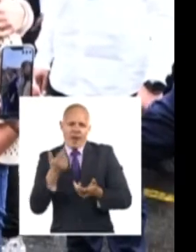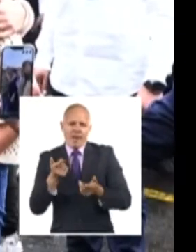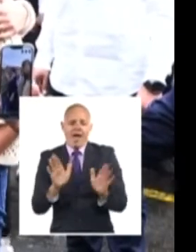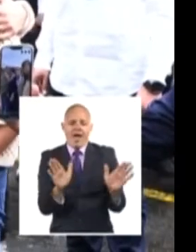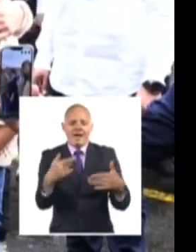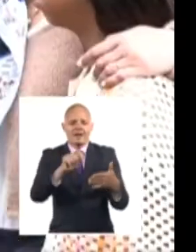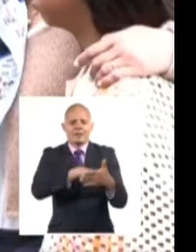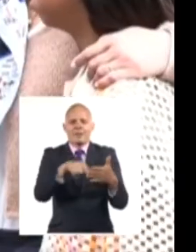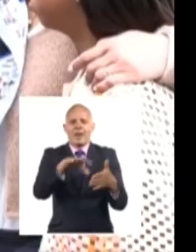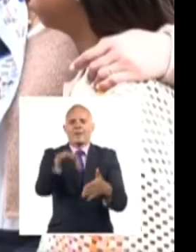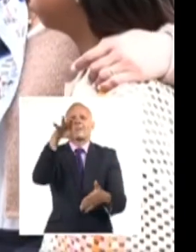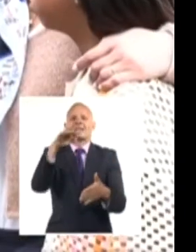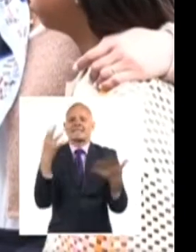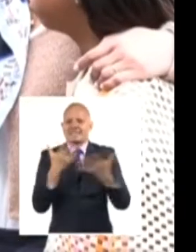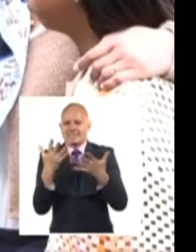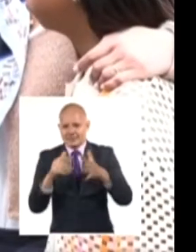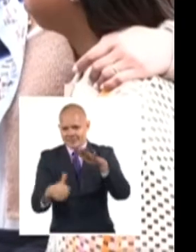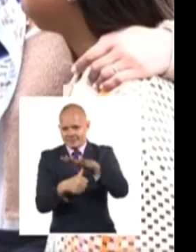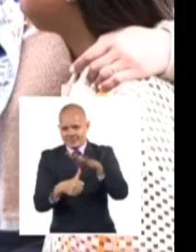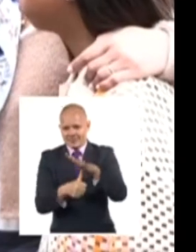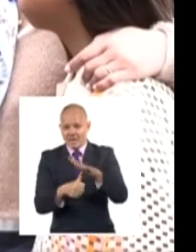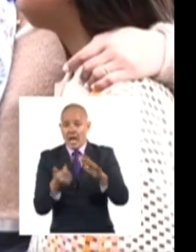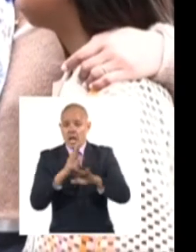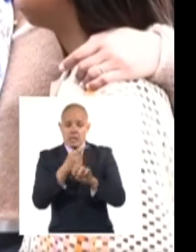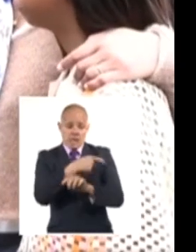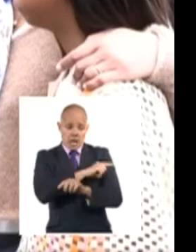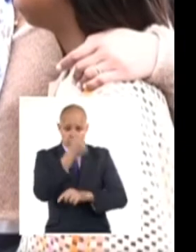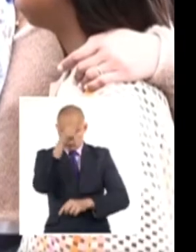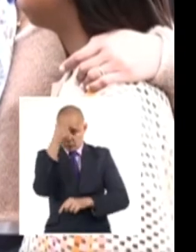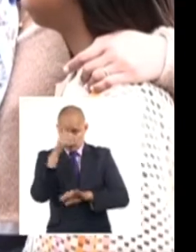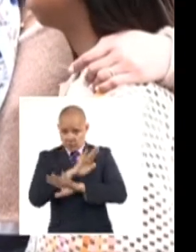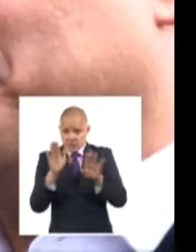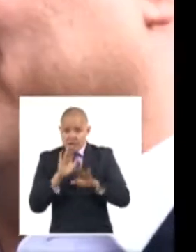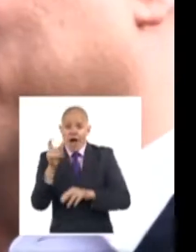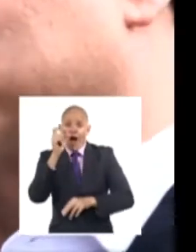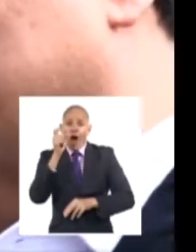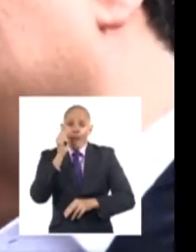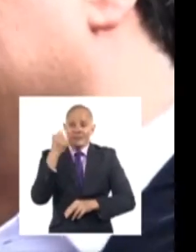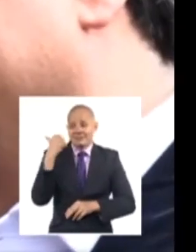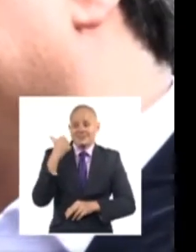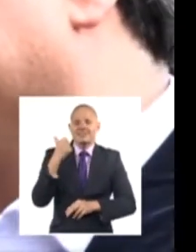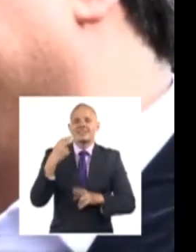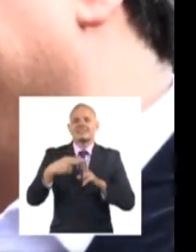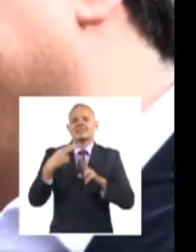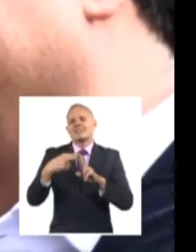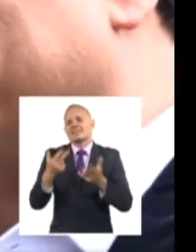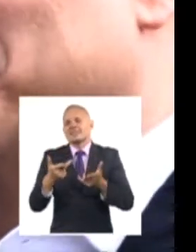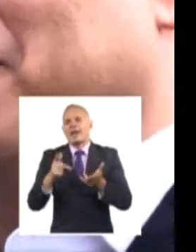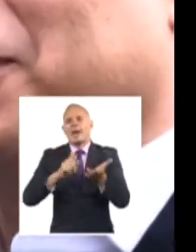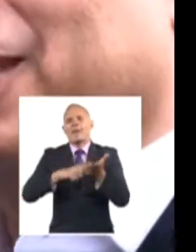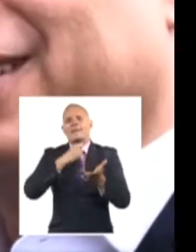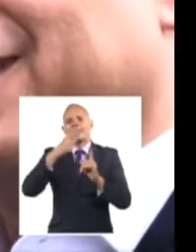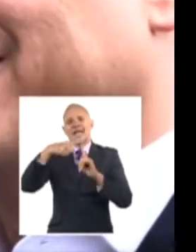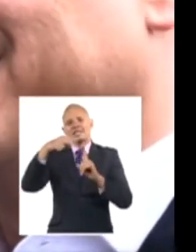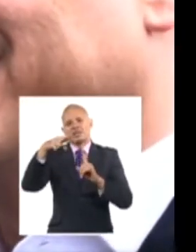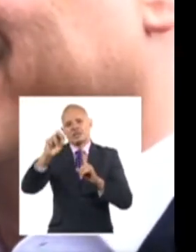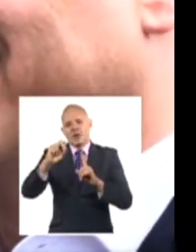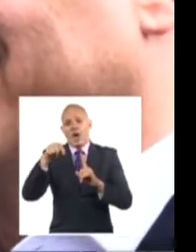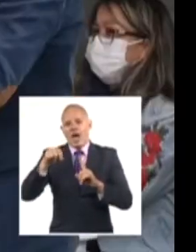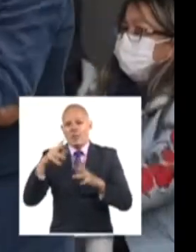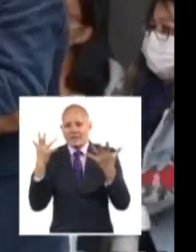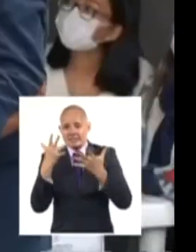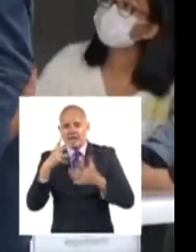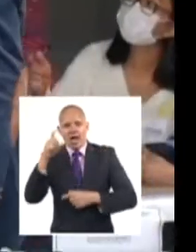gustavo petro ganó la primera vuelta del domingo con más del 40 por ciento de los votos pero no pudo evitar un balotaje